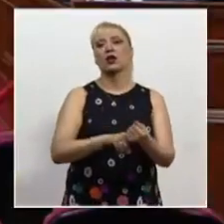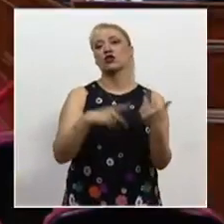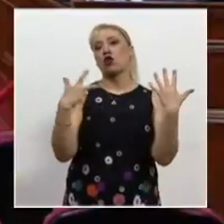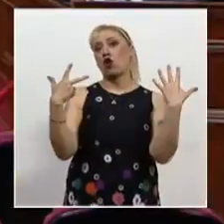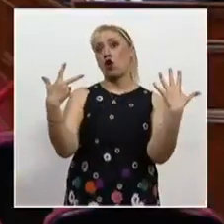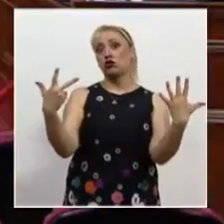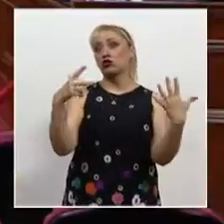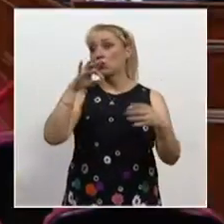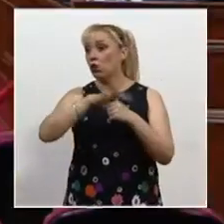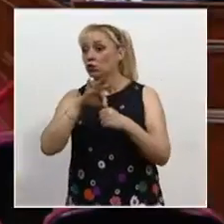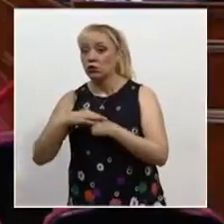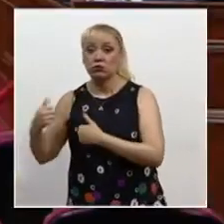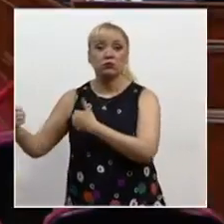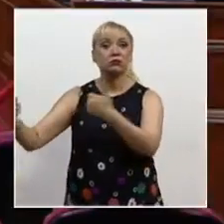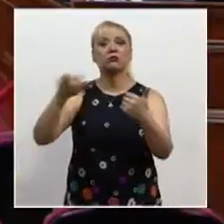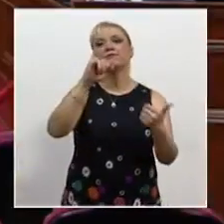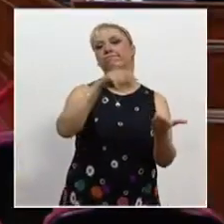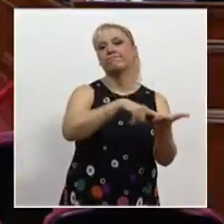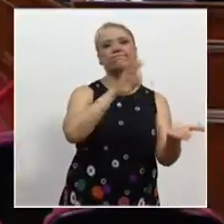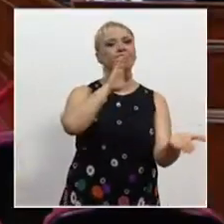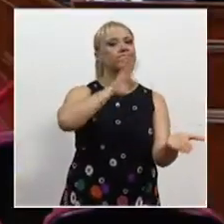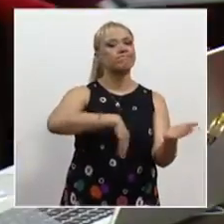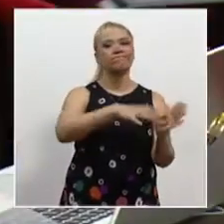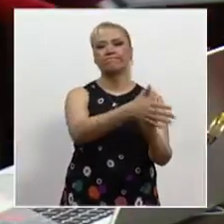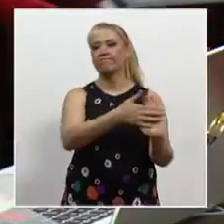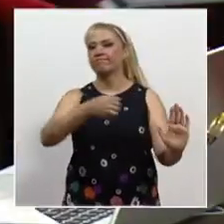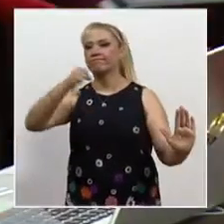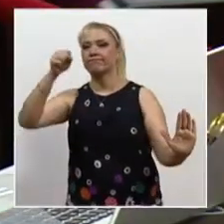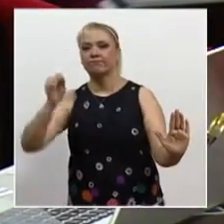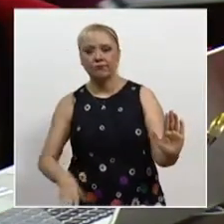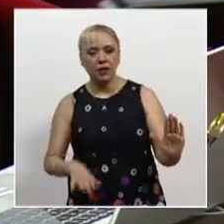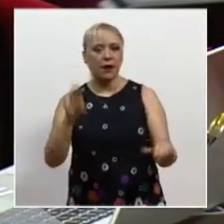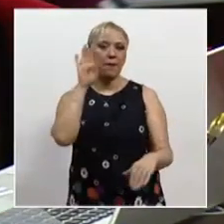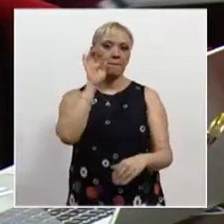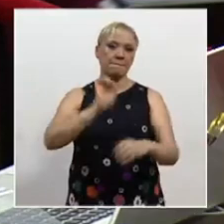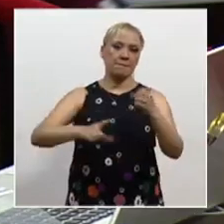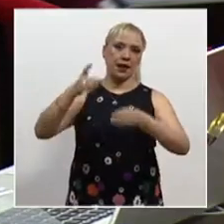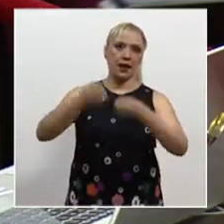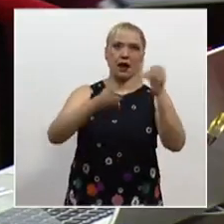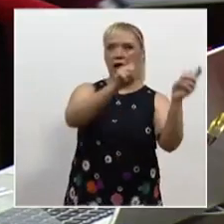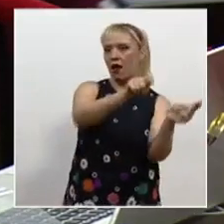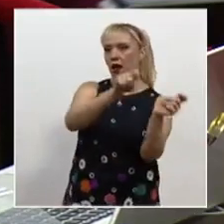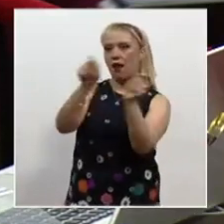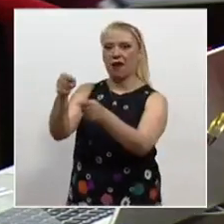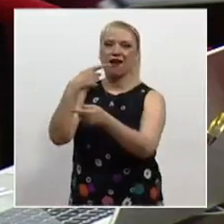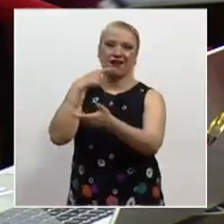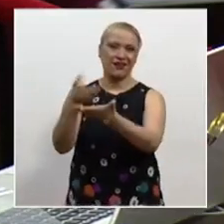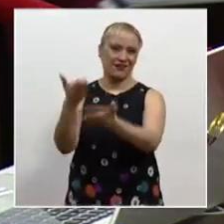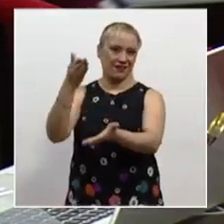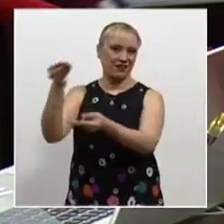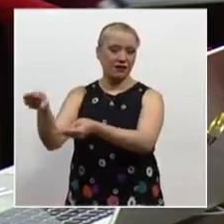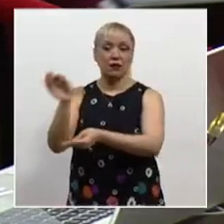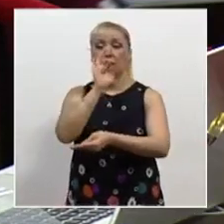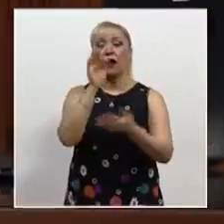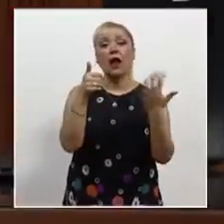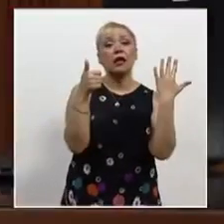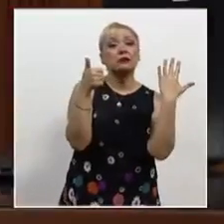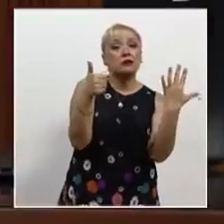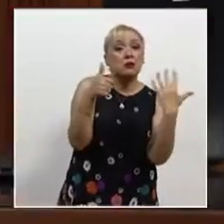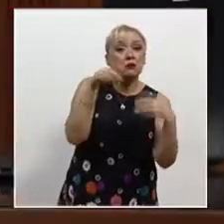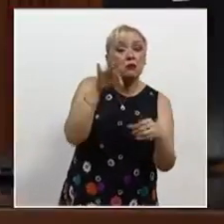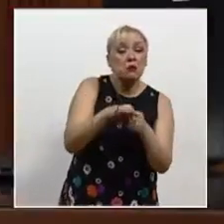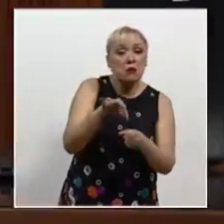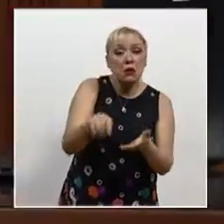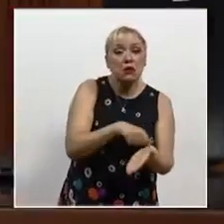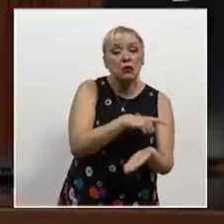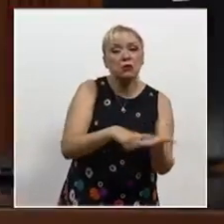el proyecto de inconstitucionalidad que presente la ministra o ministro a quien se le asigne el caso. Si solo se alcanzan 6 votos, la